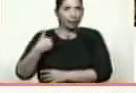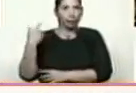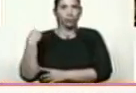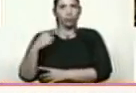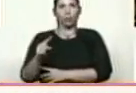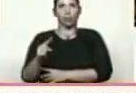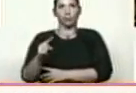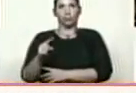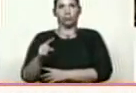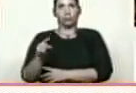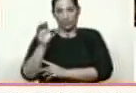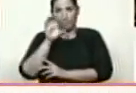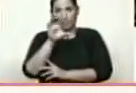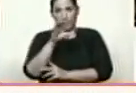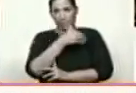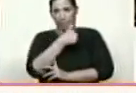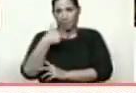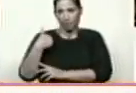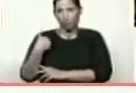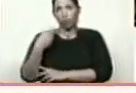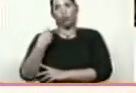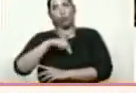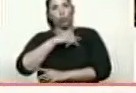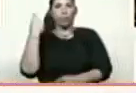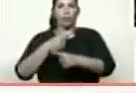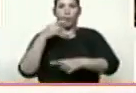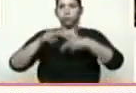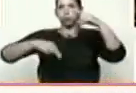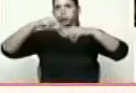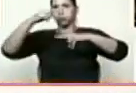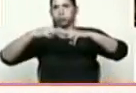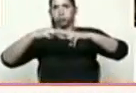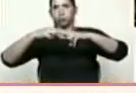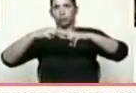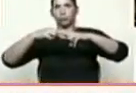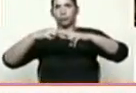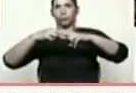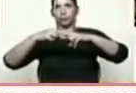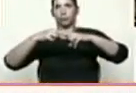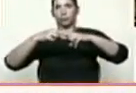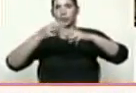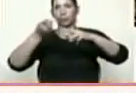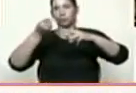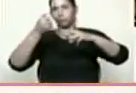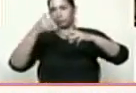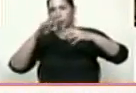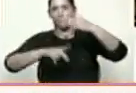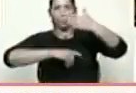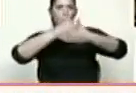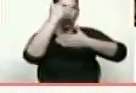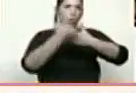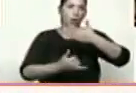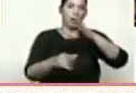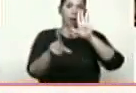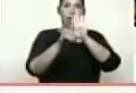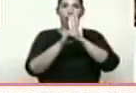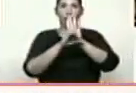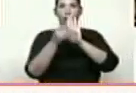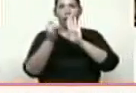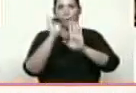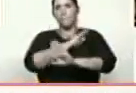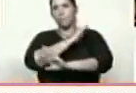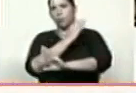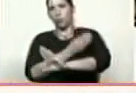que queríamos hay que construirlo. Necesita muchos proyectos, muchas leyes, mucha fuerza,